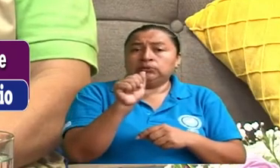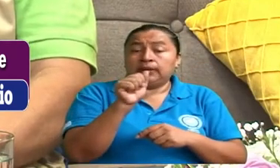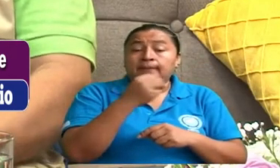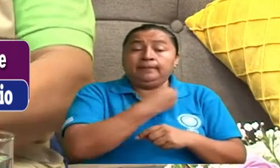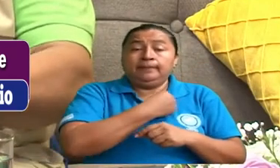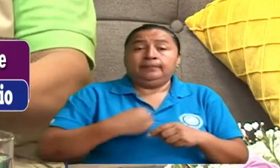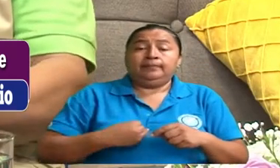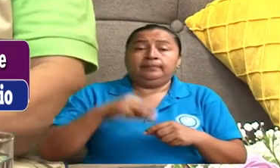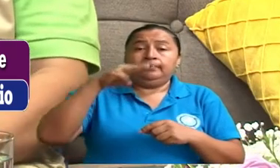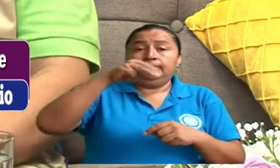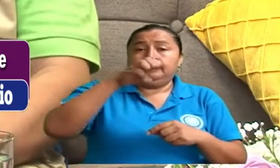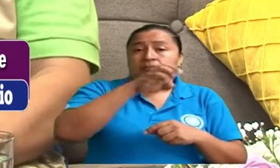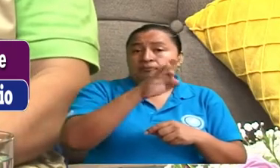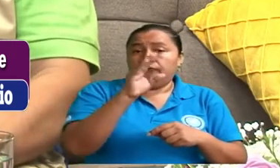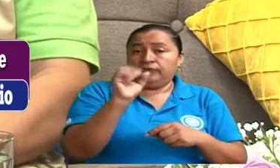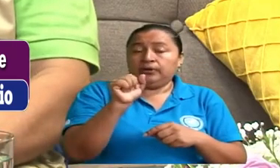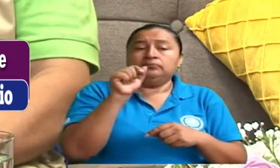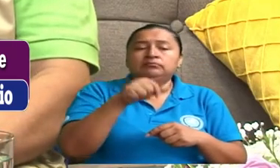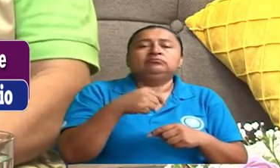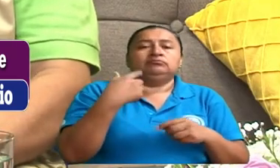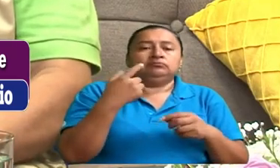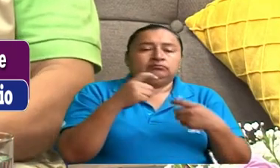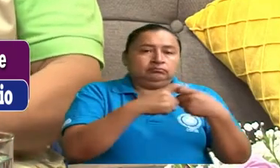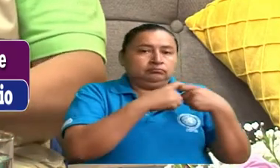MEDCA, coordinamos, ¿me entendés?